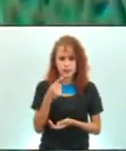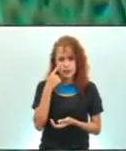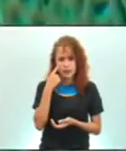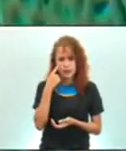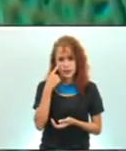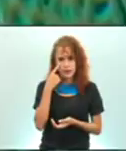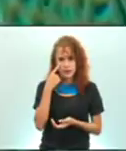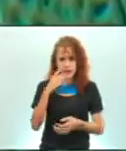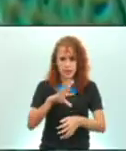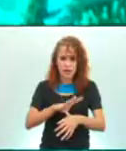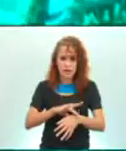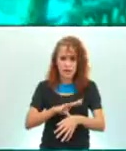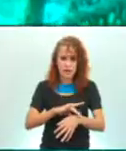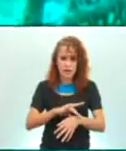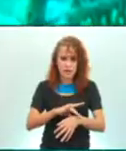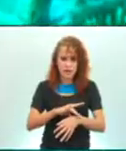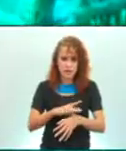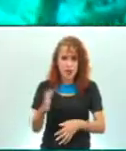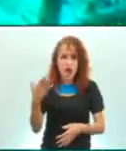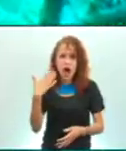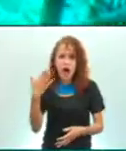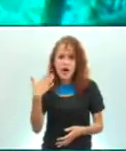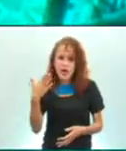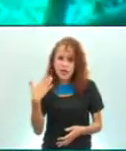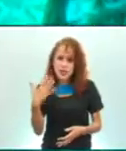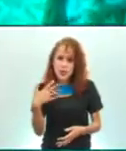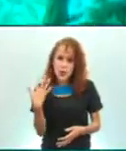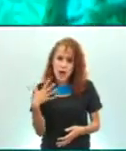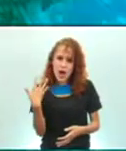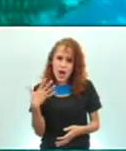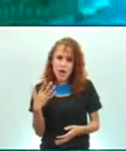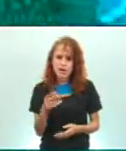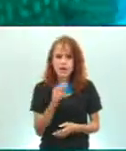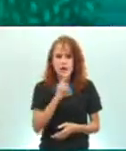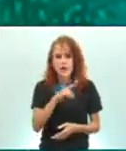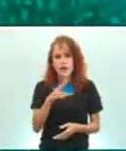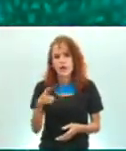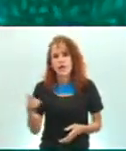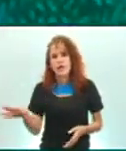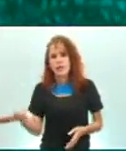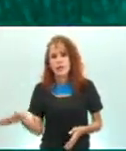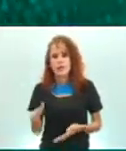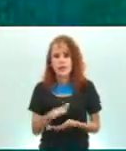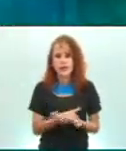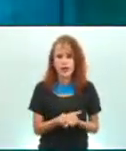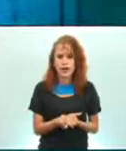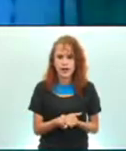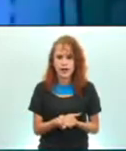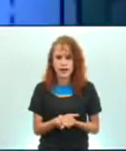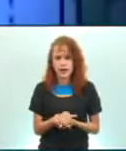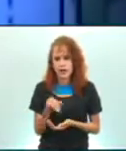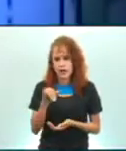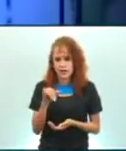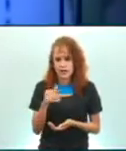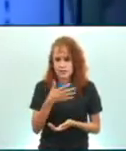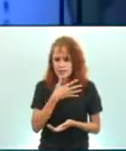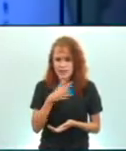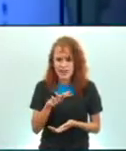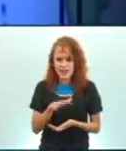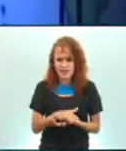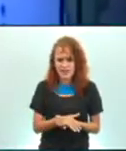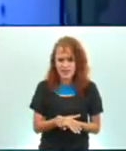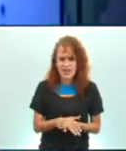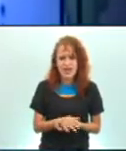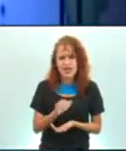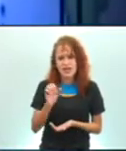Al ver enfermos los abanicos de mar, es difícil imaginar que la causa esté relacionada con el lejano desierto de Sahara en el continente